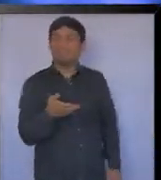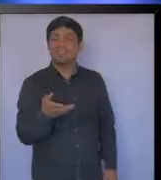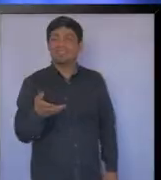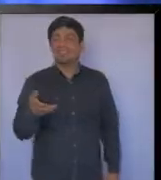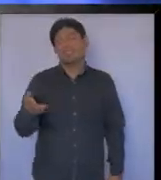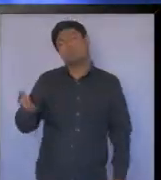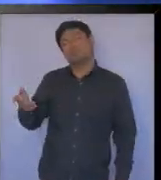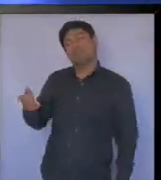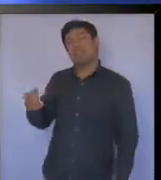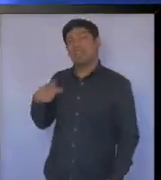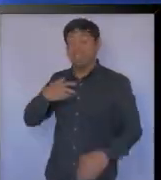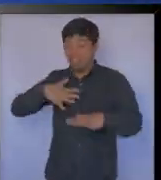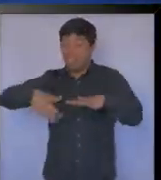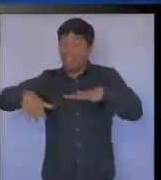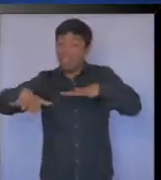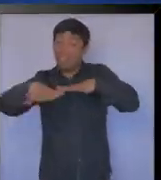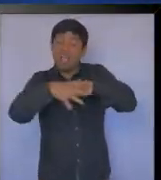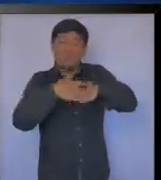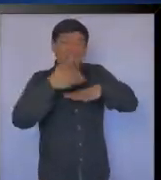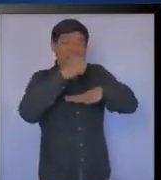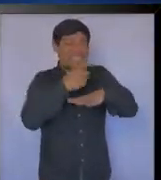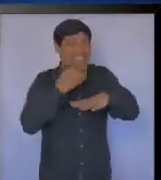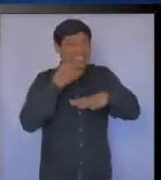sus manos ya cansadas de tanto